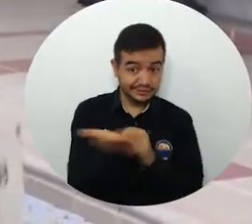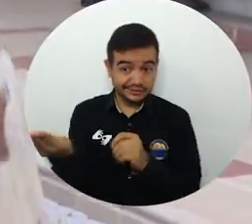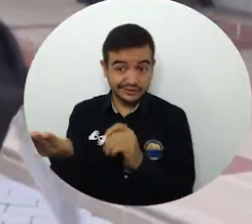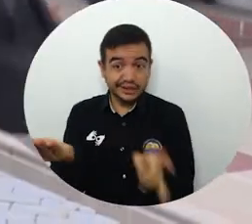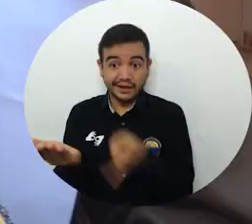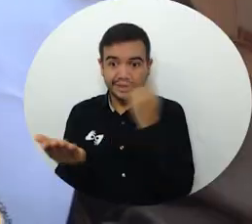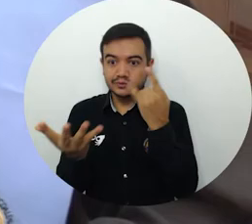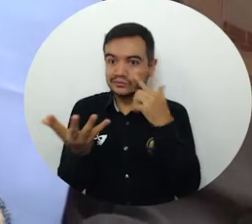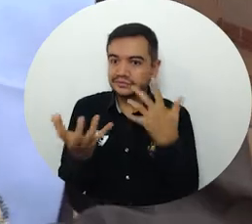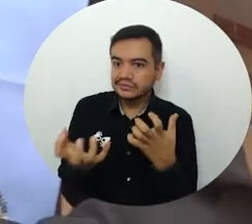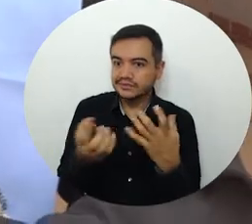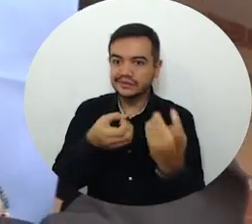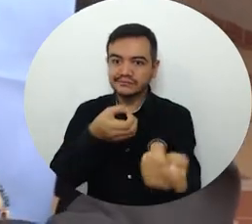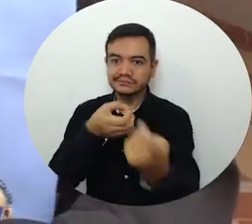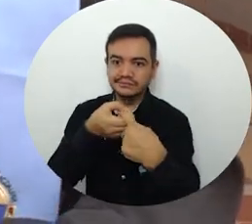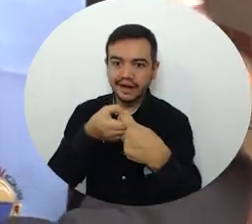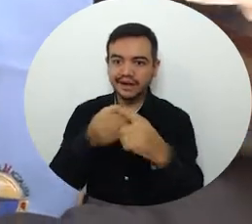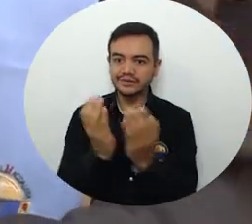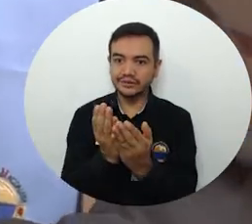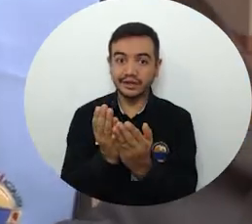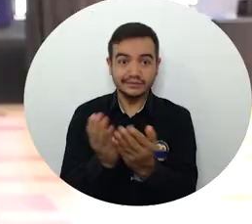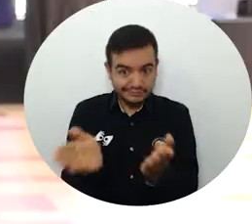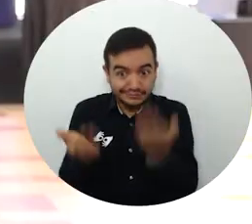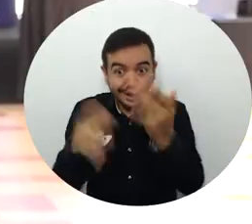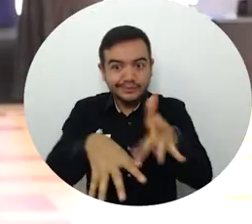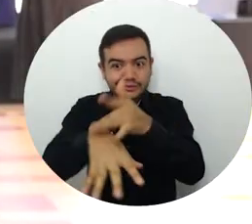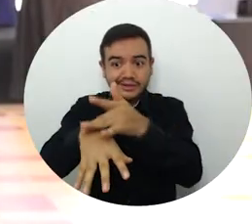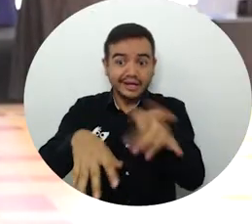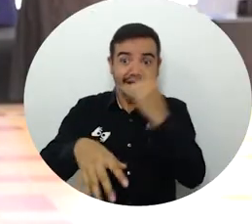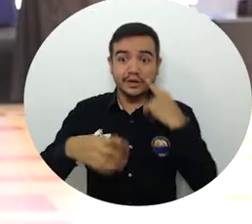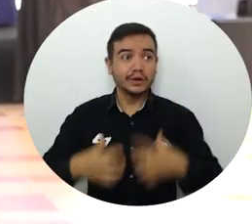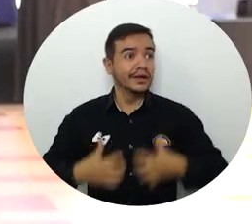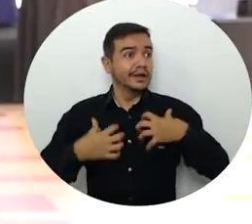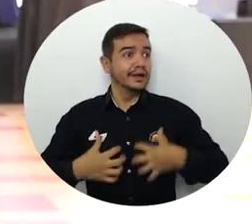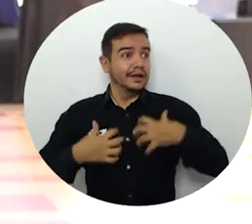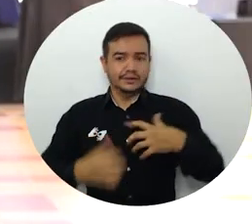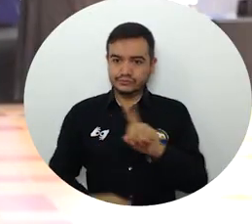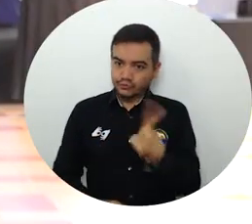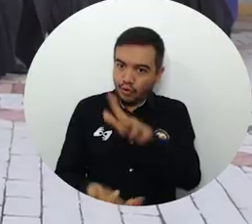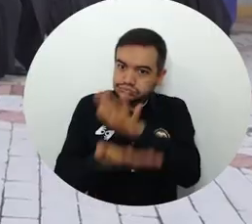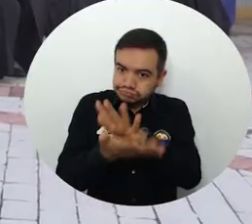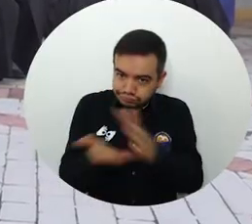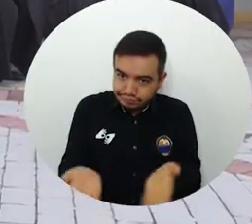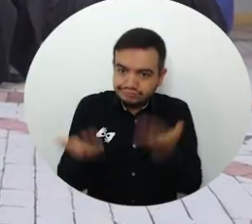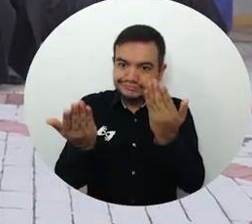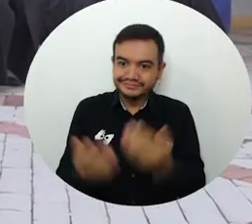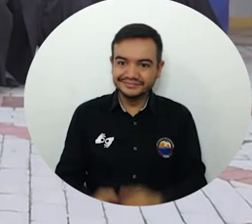momento ustedes deciden estudiar, háganlo, no le den miedo a dar el paso.